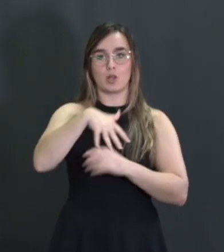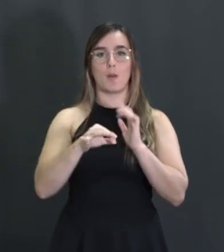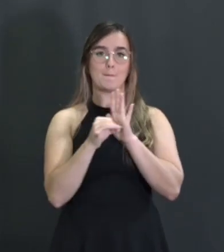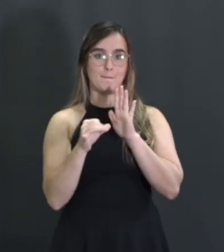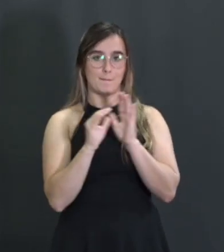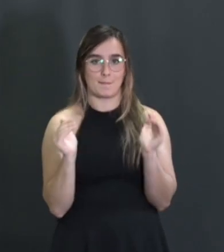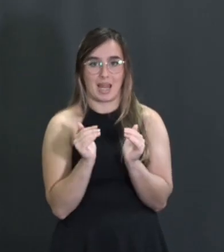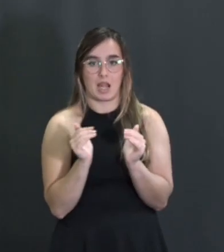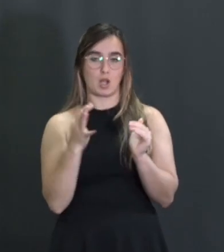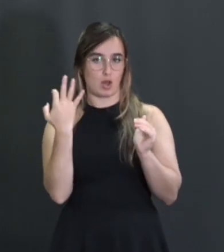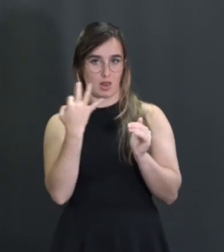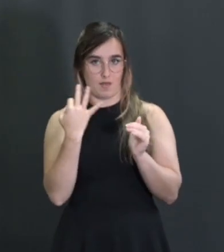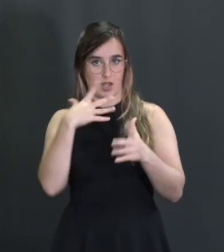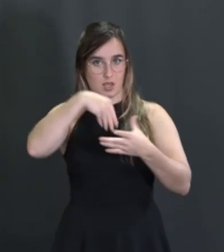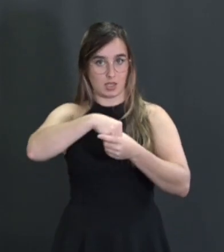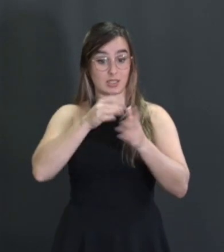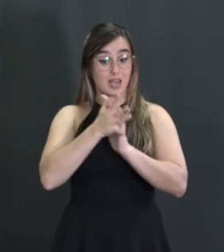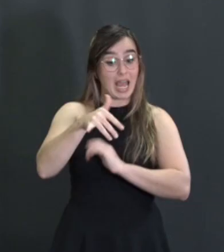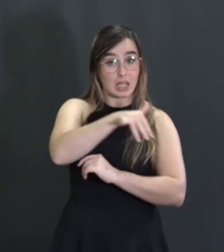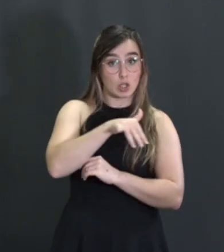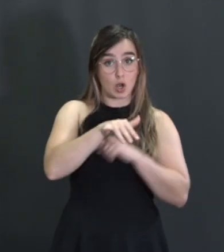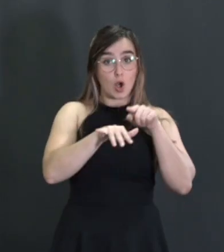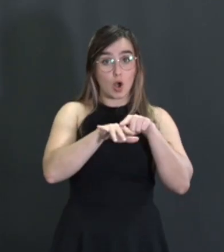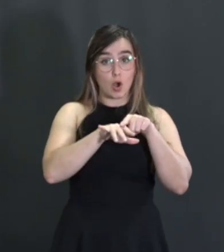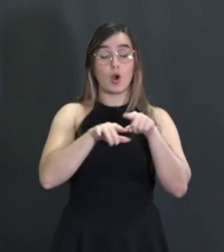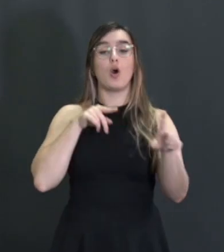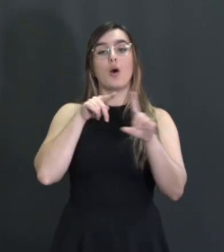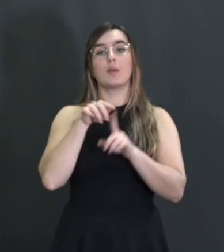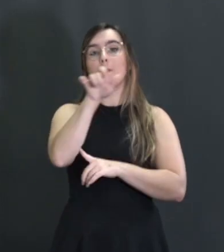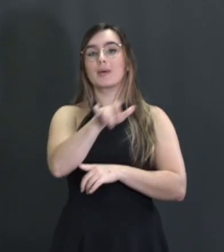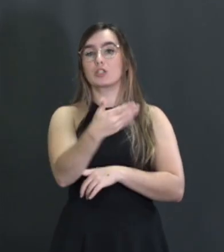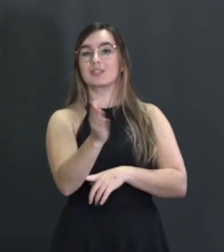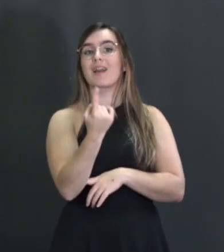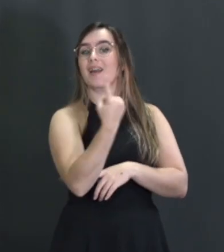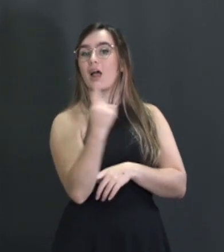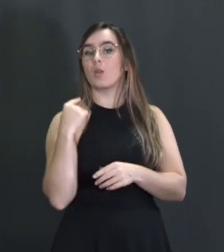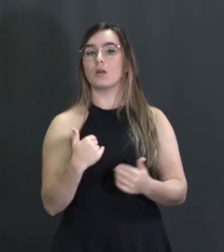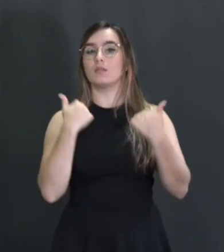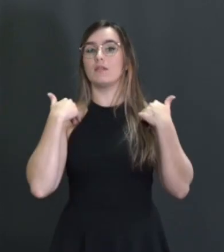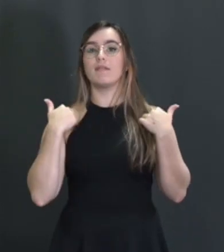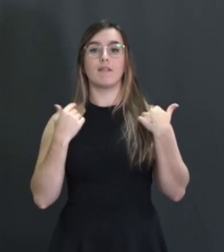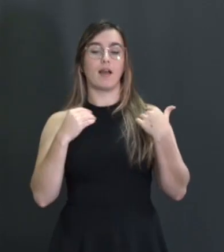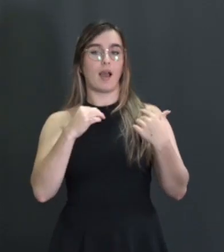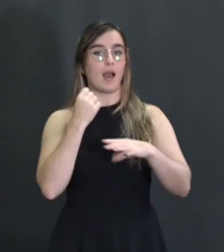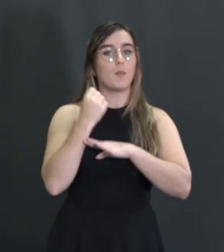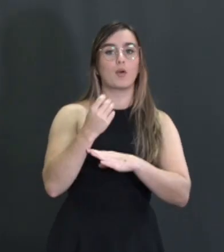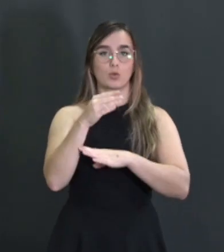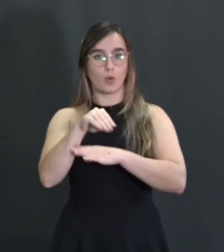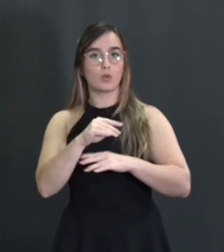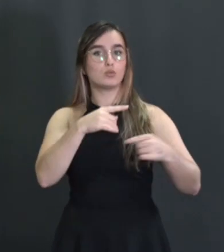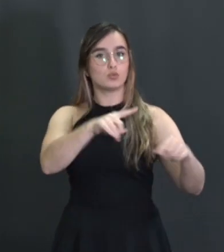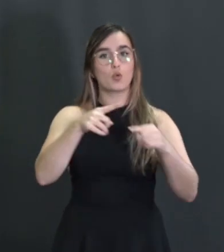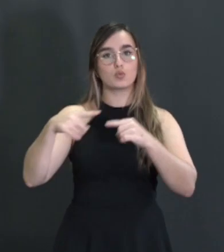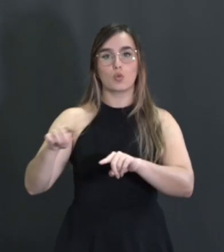en ese entorno en el que las personas podamos gestionar nuestros apoyos y cuidados desde los